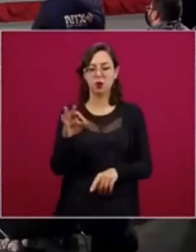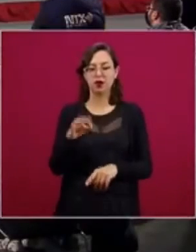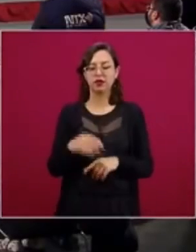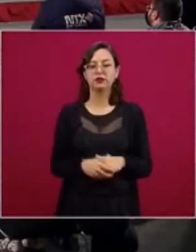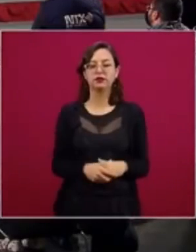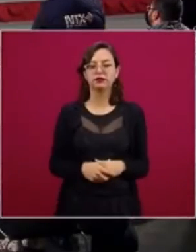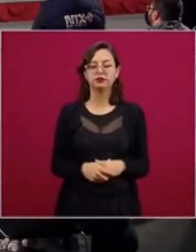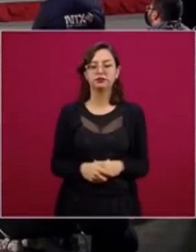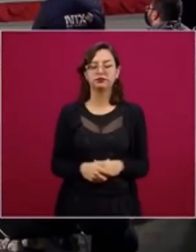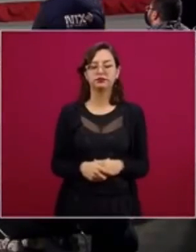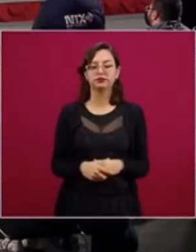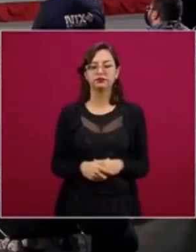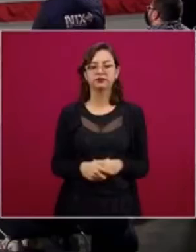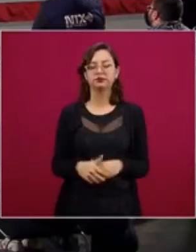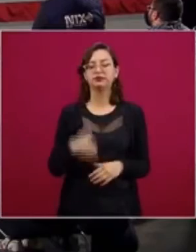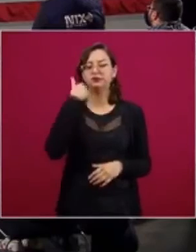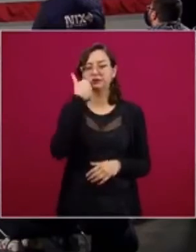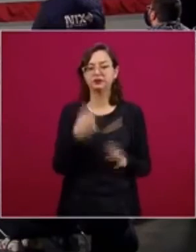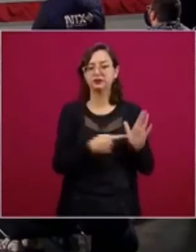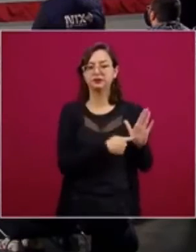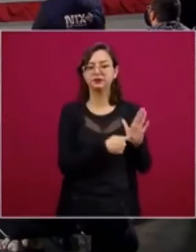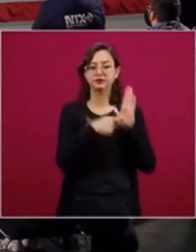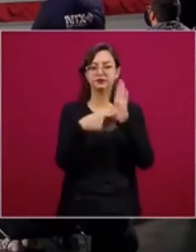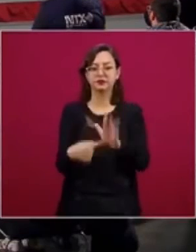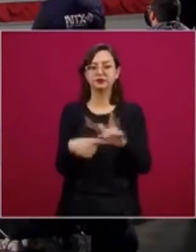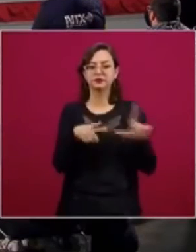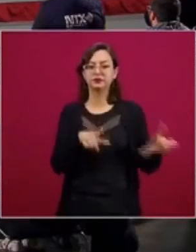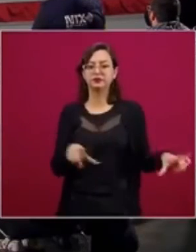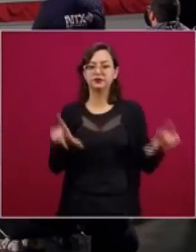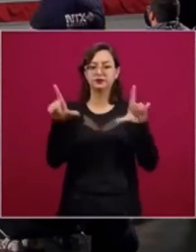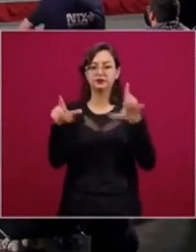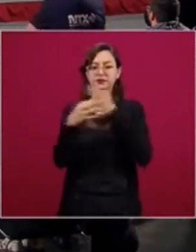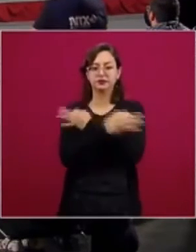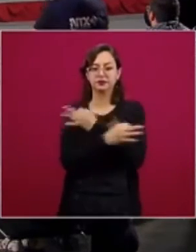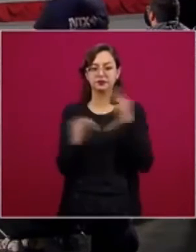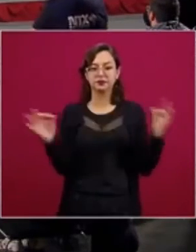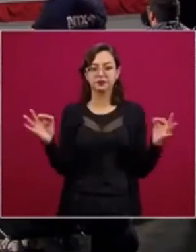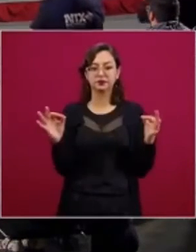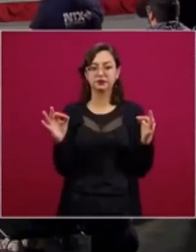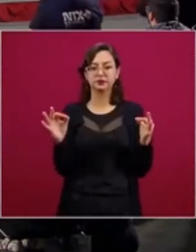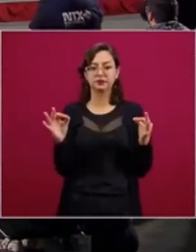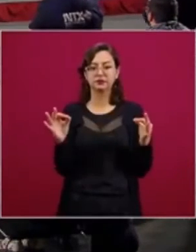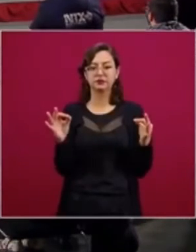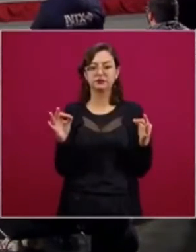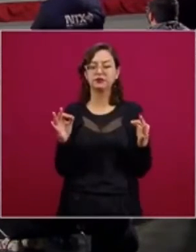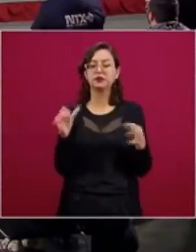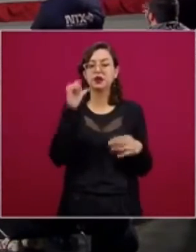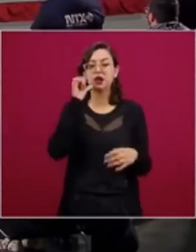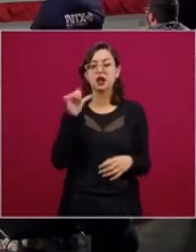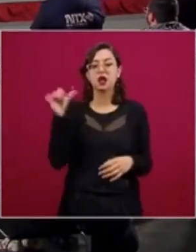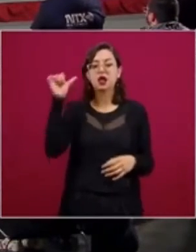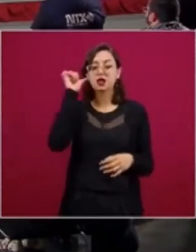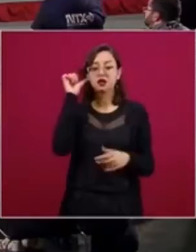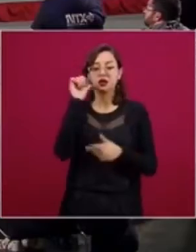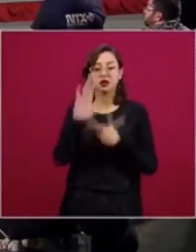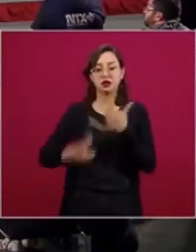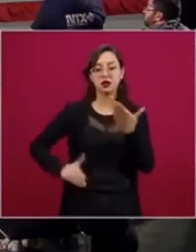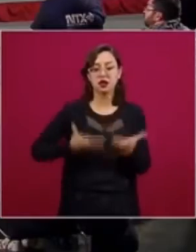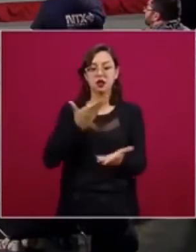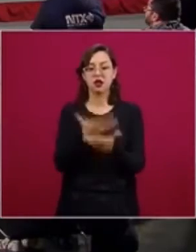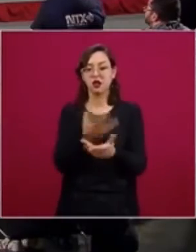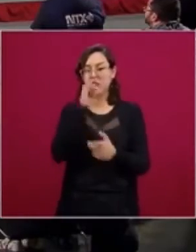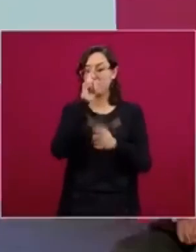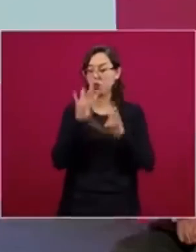las 20 o 30 visitas del hospital y las flores y los globos. También se está viviendo diferente. La parte de la